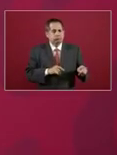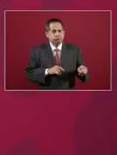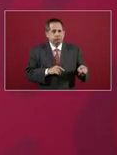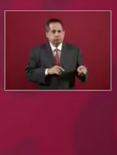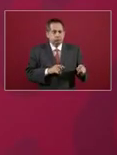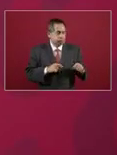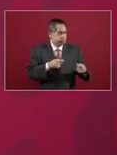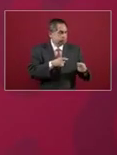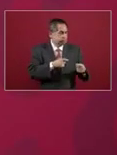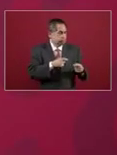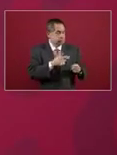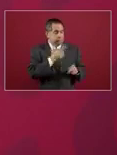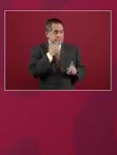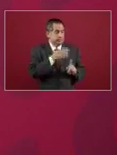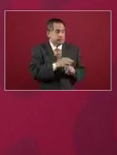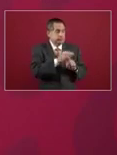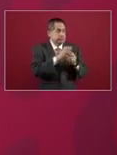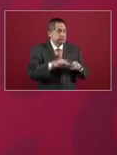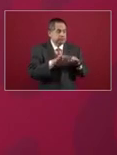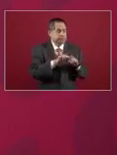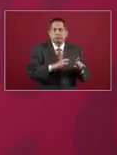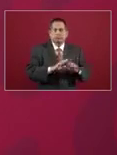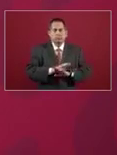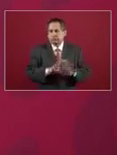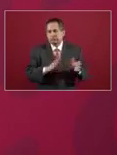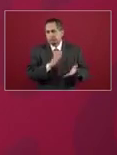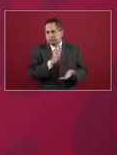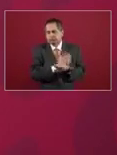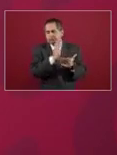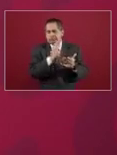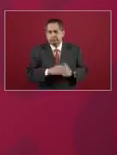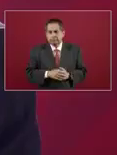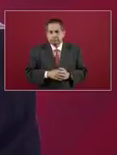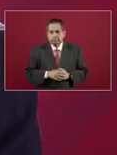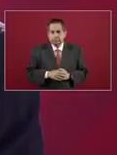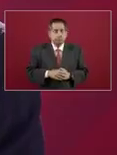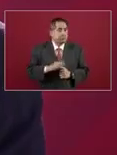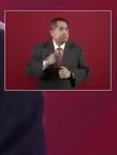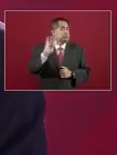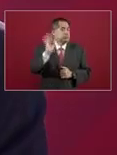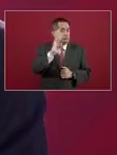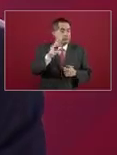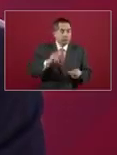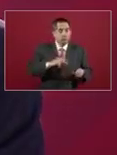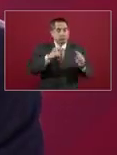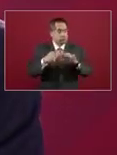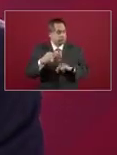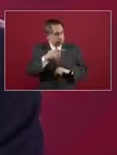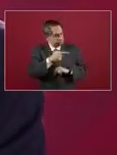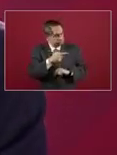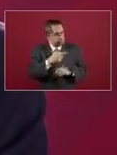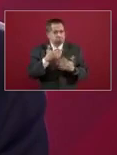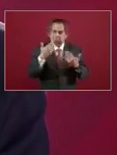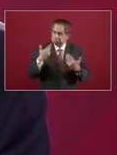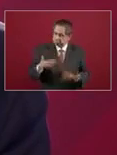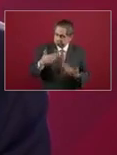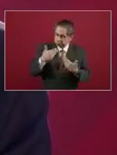un trato preferencial. Y si se demuestra de que cumplió,